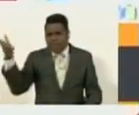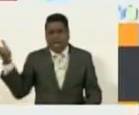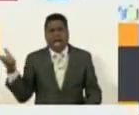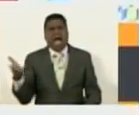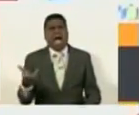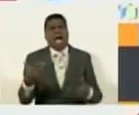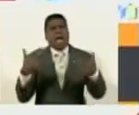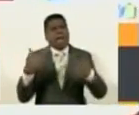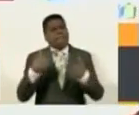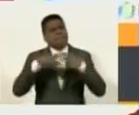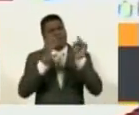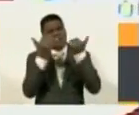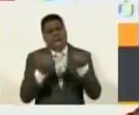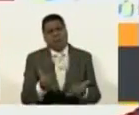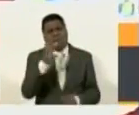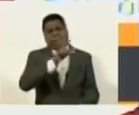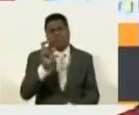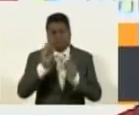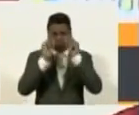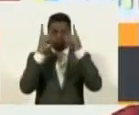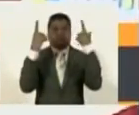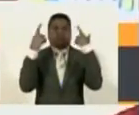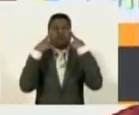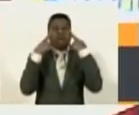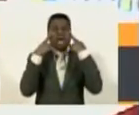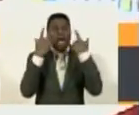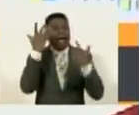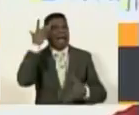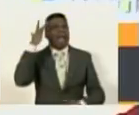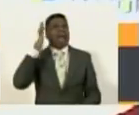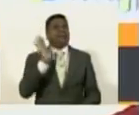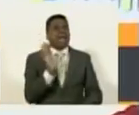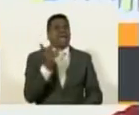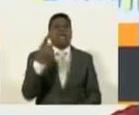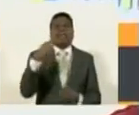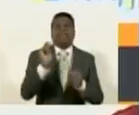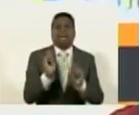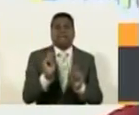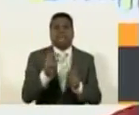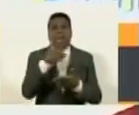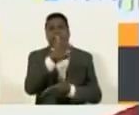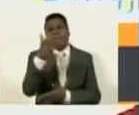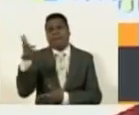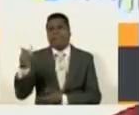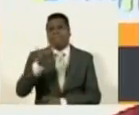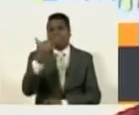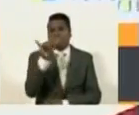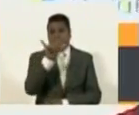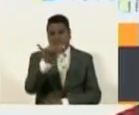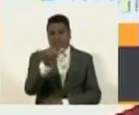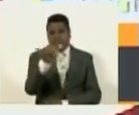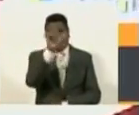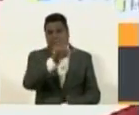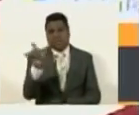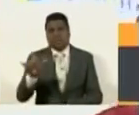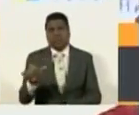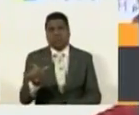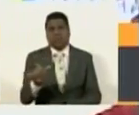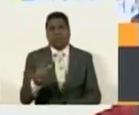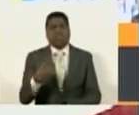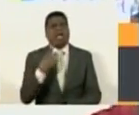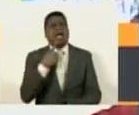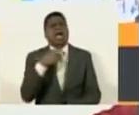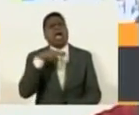haya gente sorprendida aquí en Venezuela, que ellos sean capaces de mandar a asesinar a su propia gente, es un ejercicio de